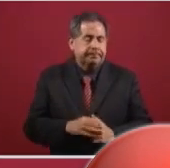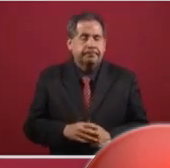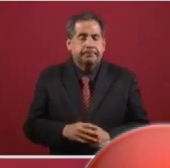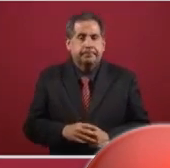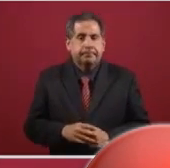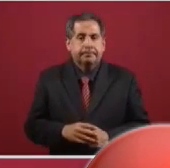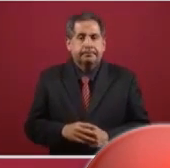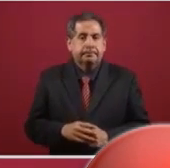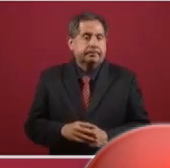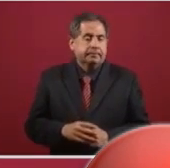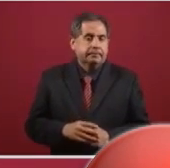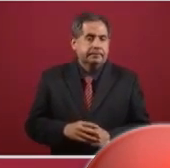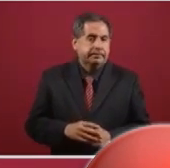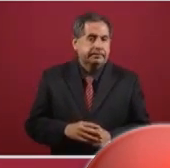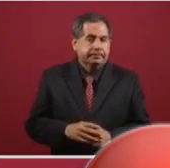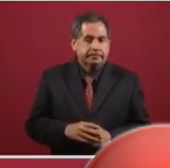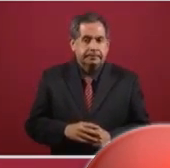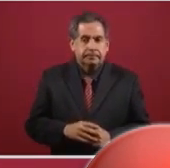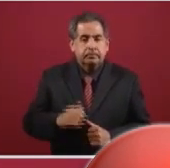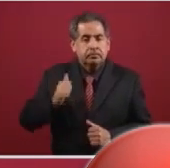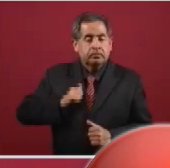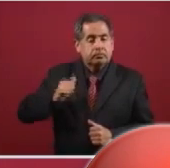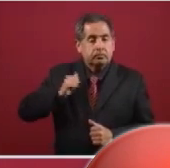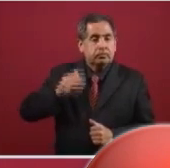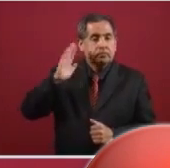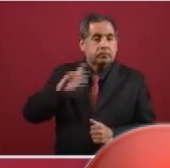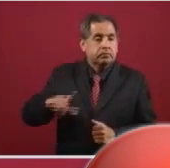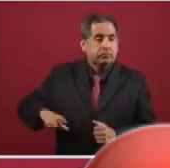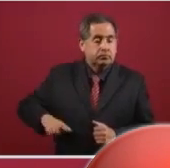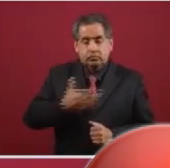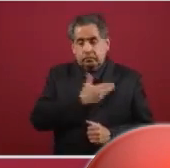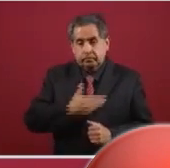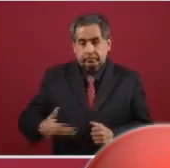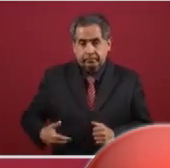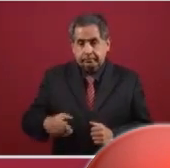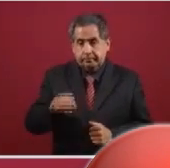Cuando el gobierno del presidente Zedillo